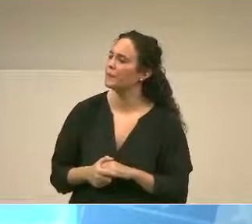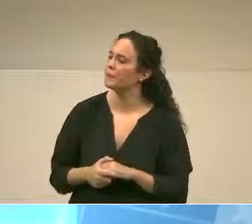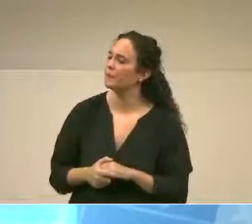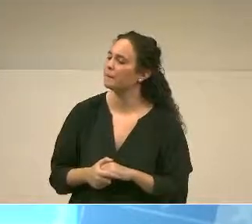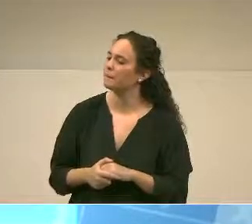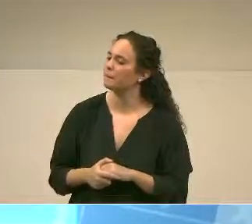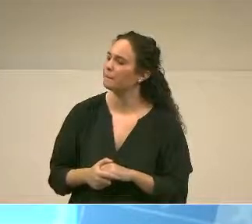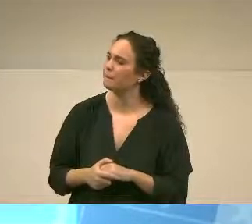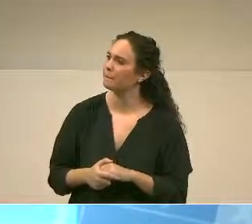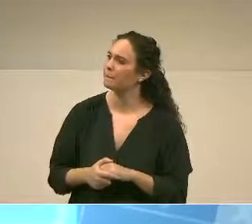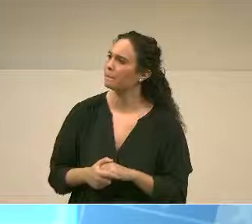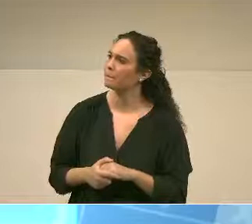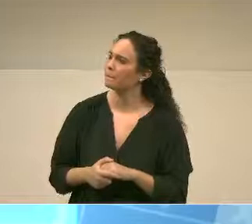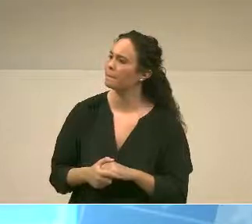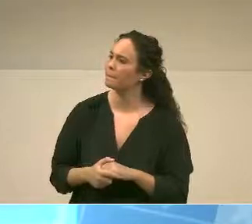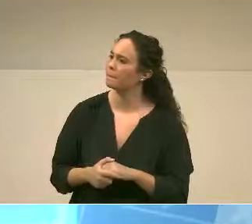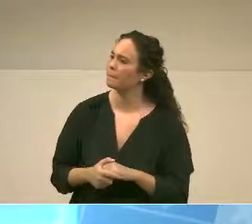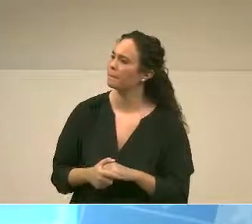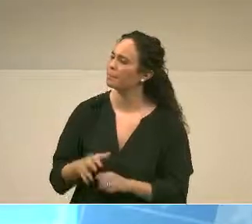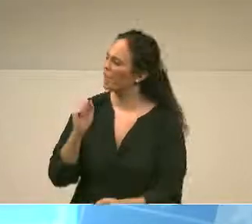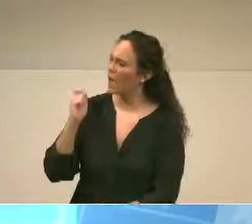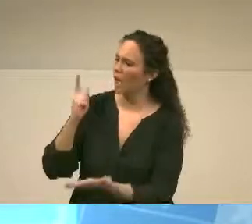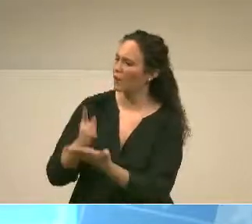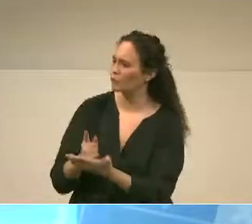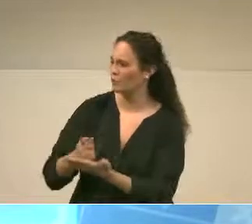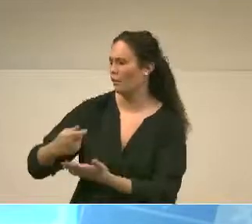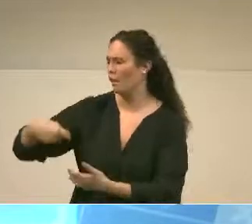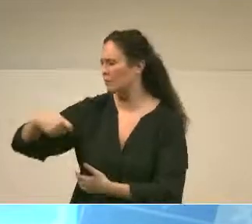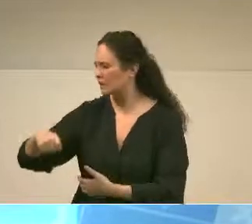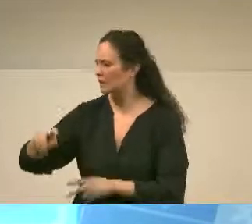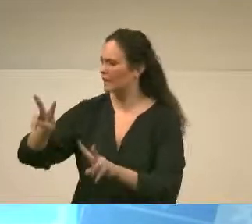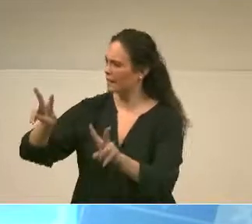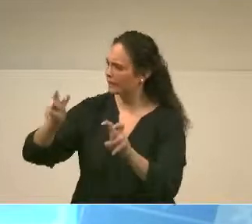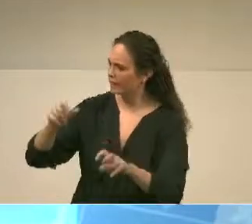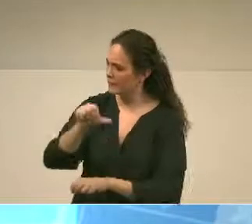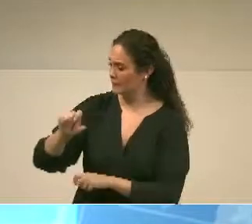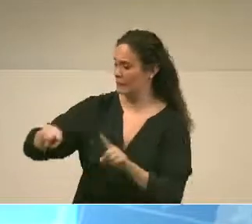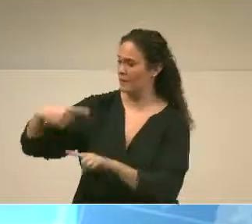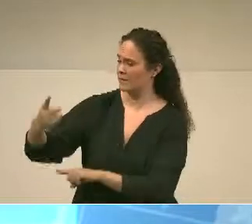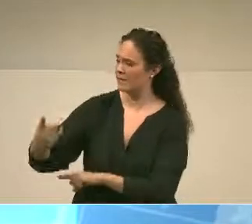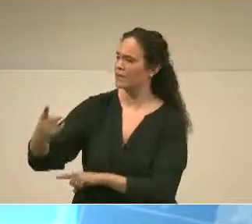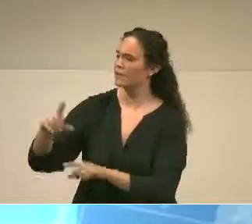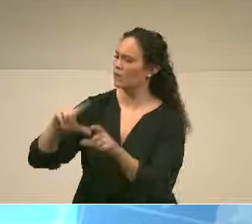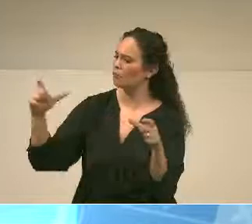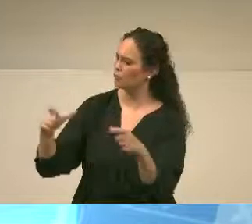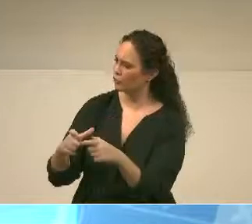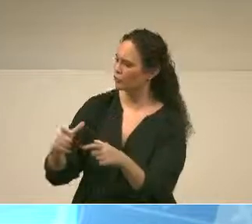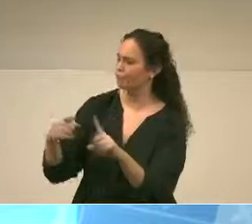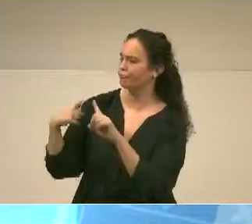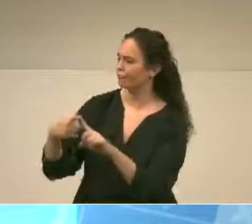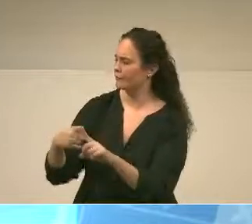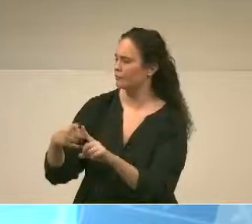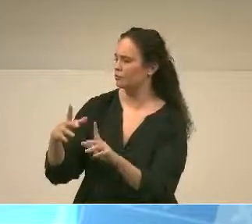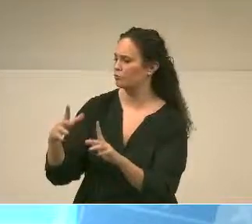arintzearen aldeko apustua egiten du bertako presidentea. Hemen datorren astean edo labiren bilera baten atarian egon